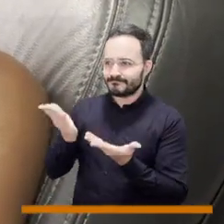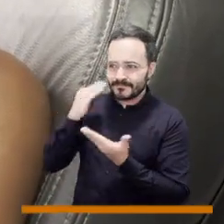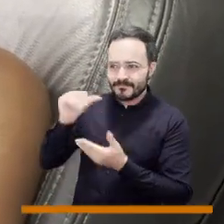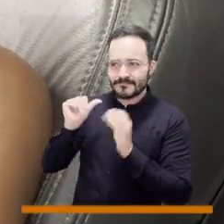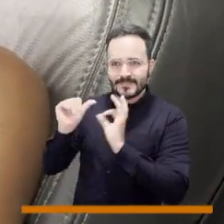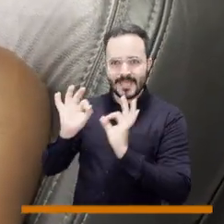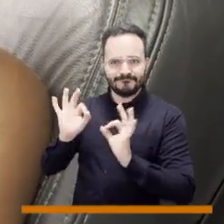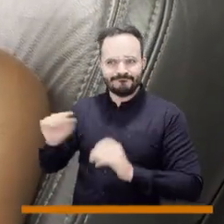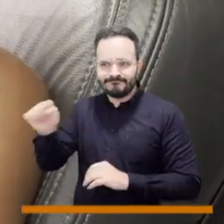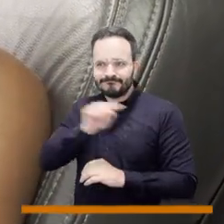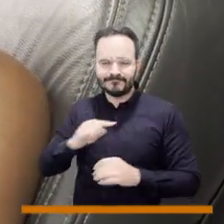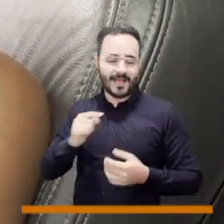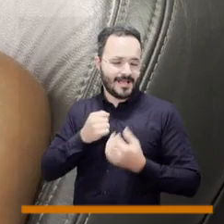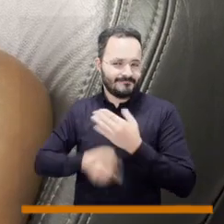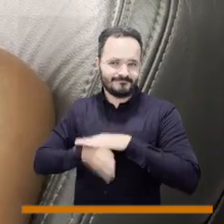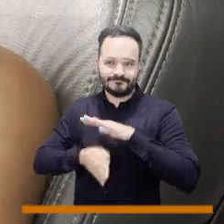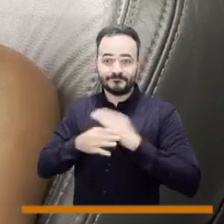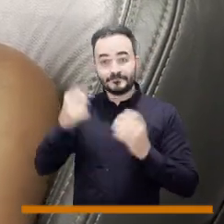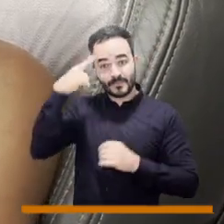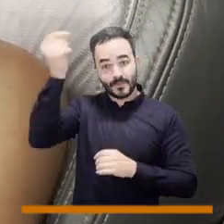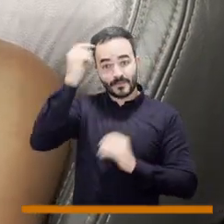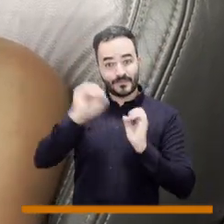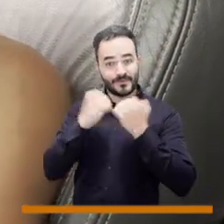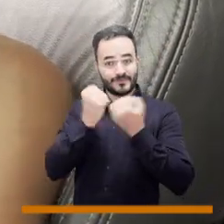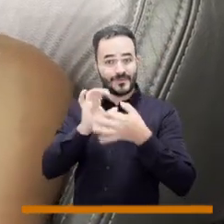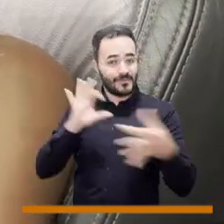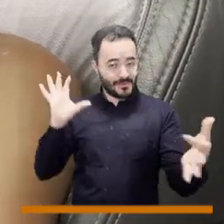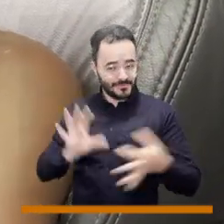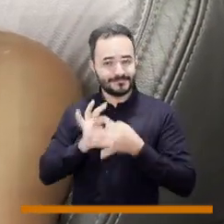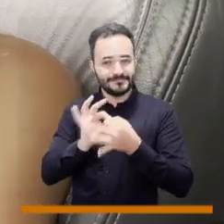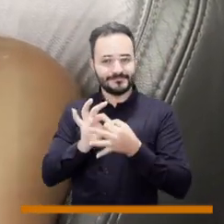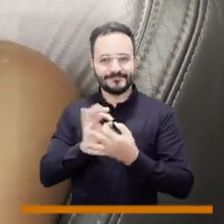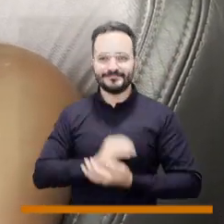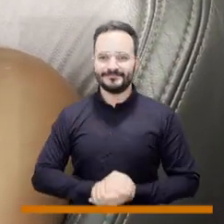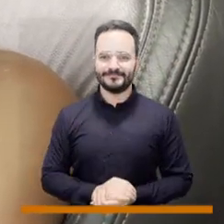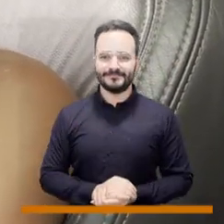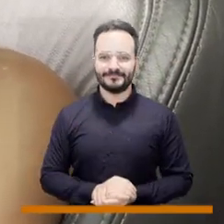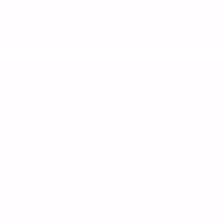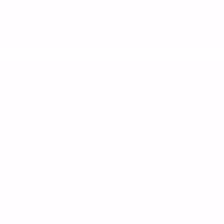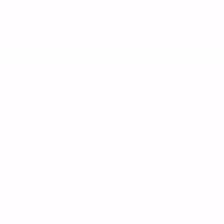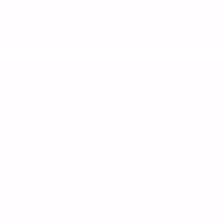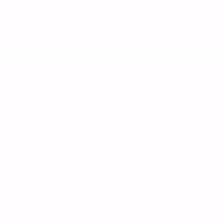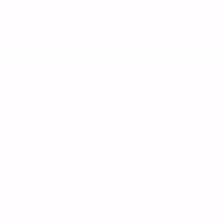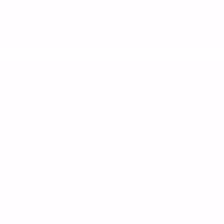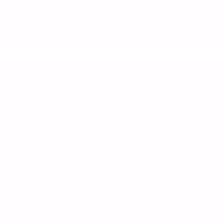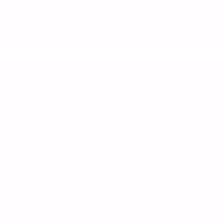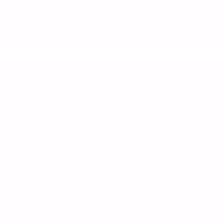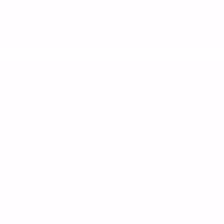seguiremos promoviendo por el bienestar de las mujeres de la ciudad, porque el Consejo somos tú y yo.